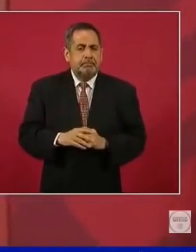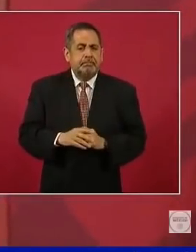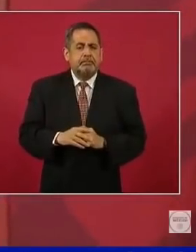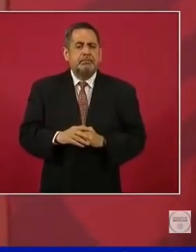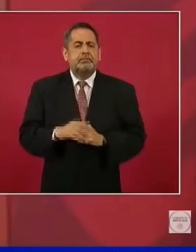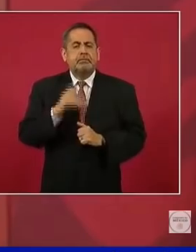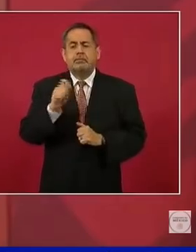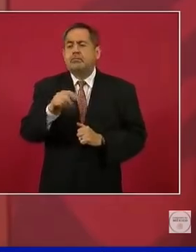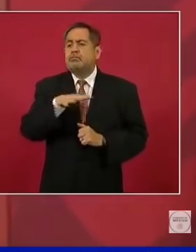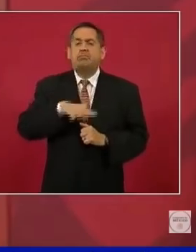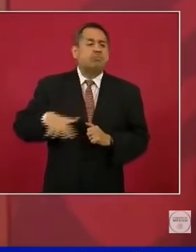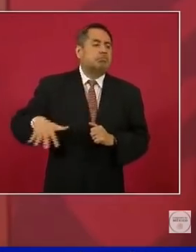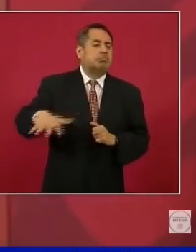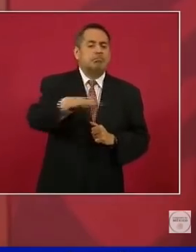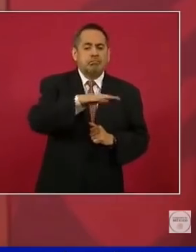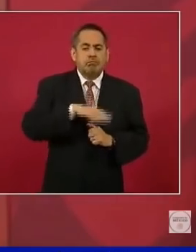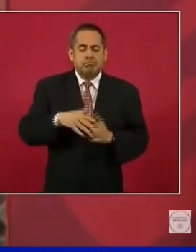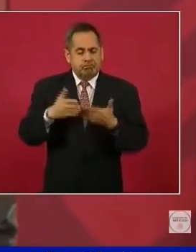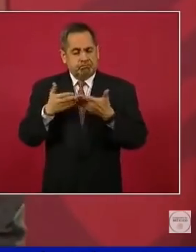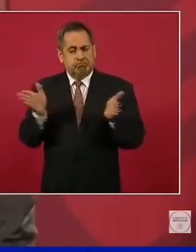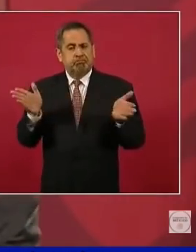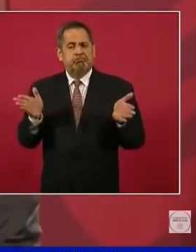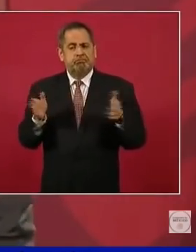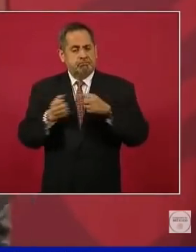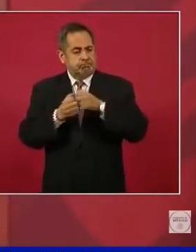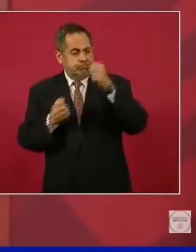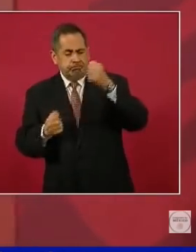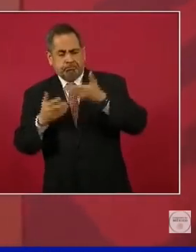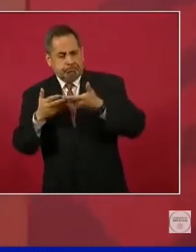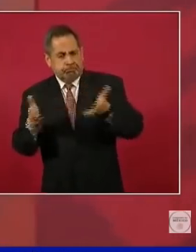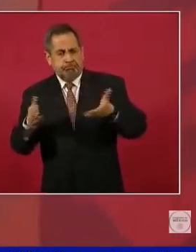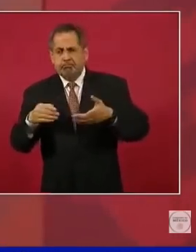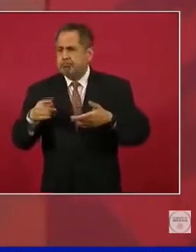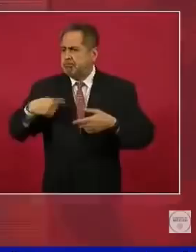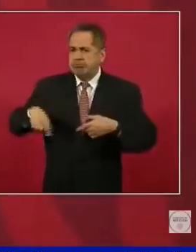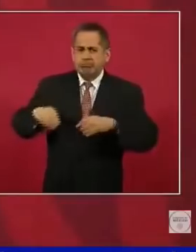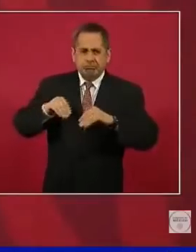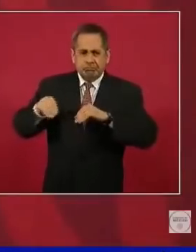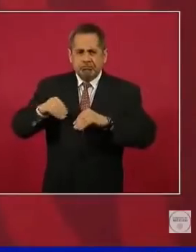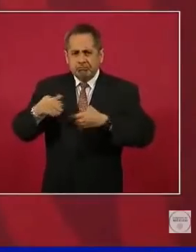una vida pública activa en México